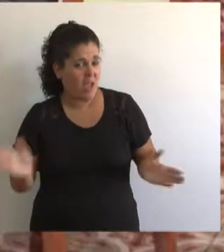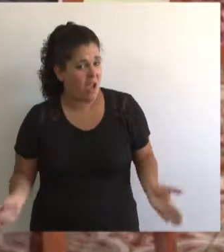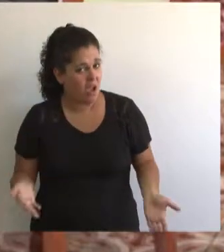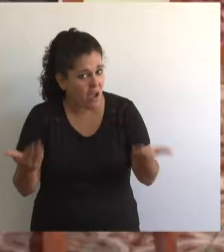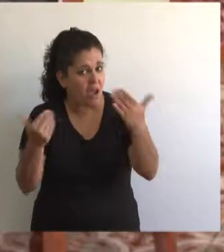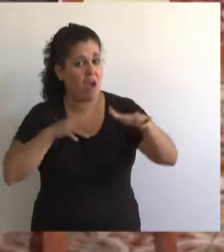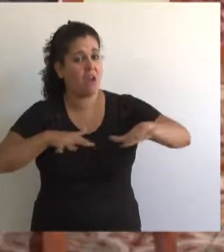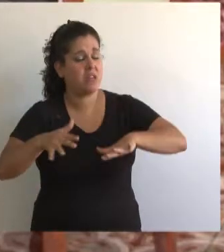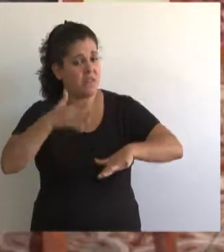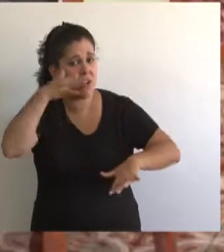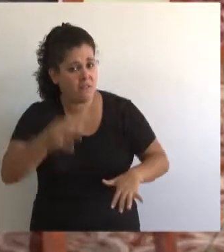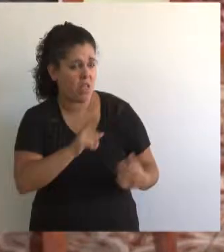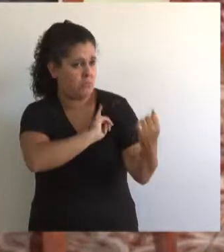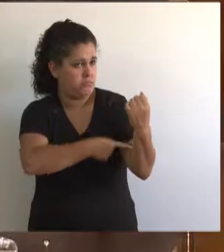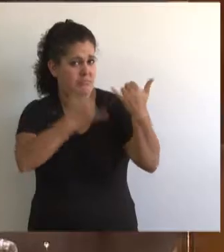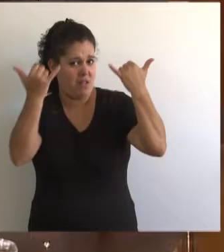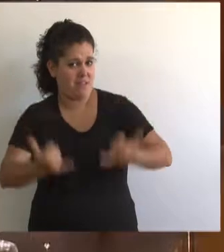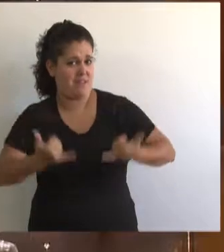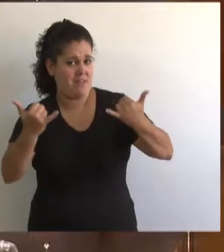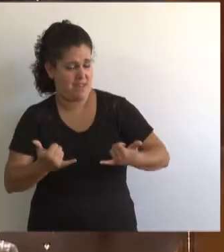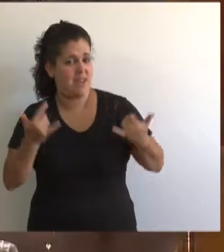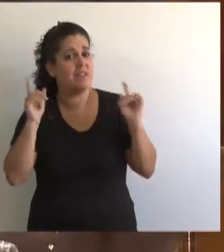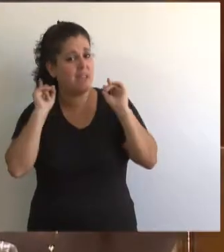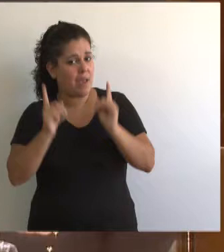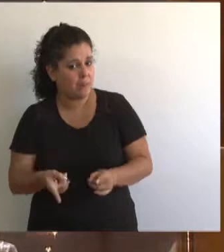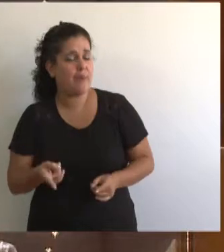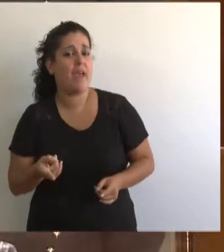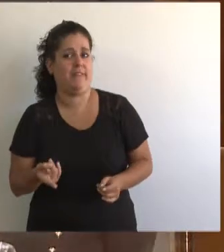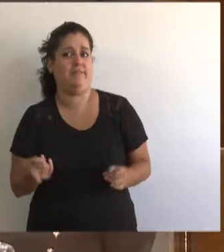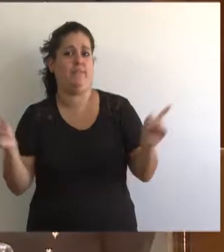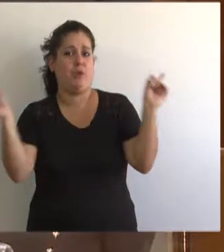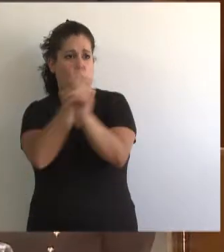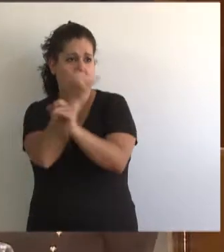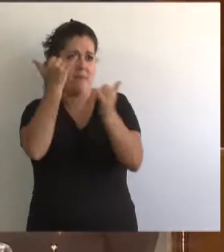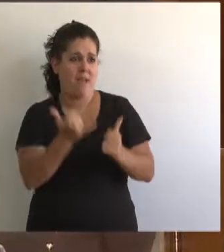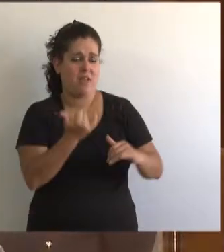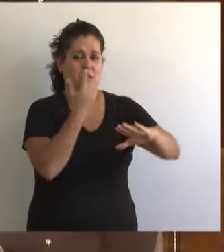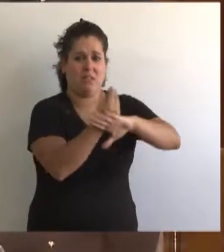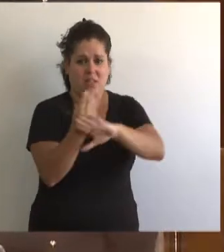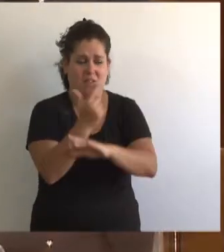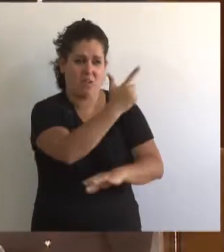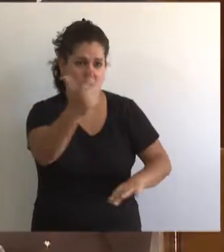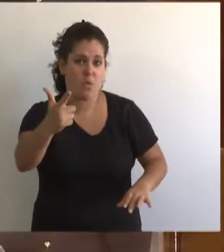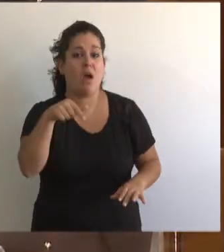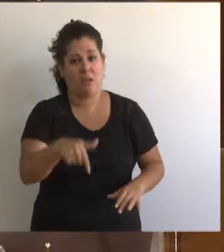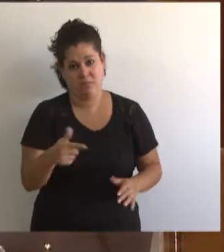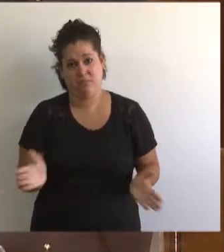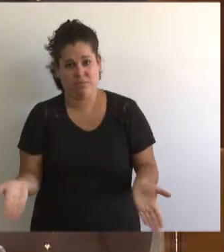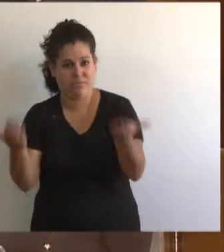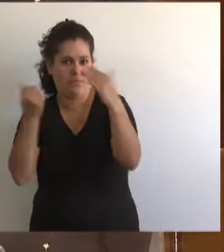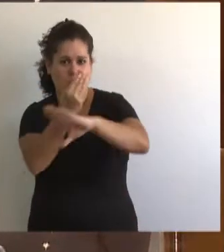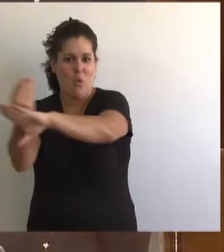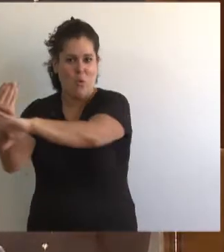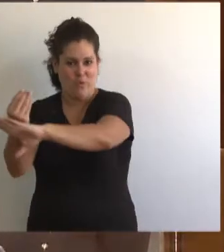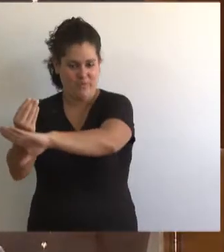actividad que tiene una gran potencialidad y en un contexto además de problemas de empleo, que esto puede ayudar,